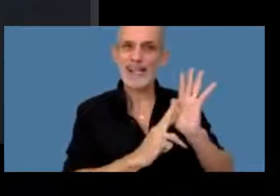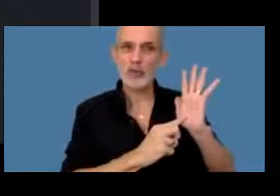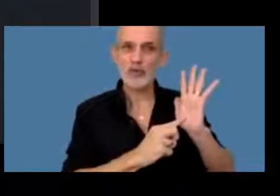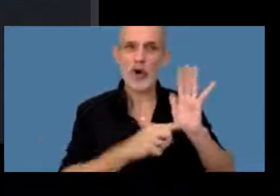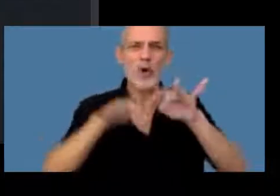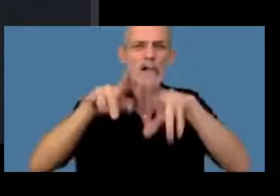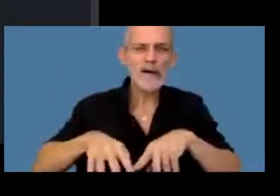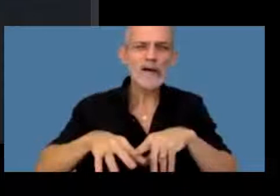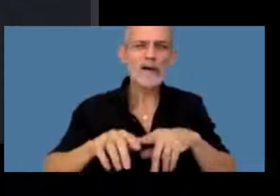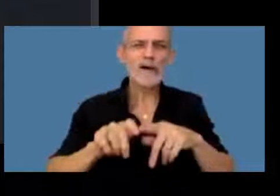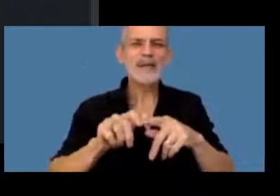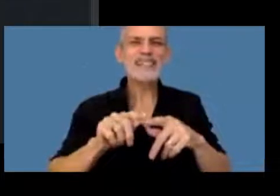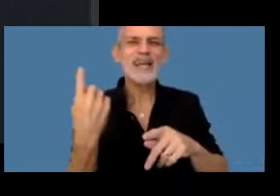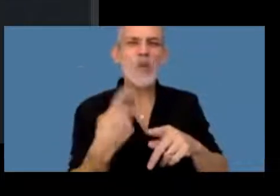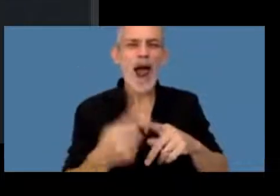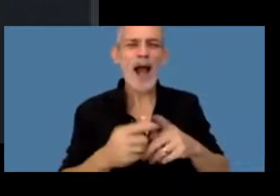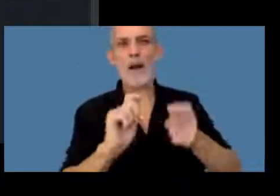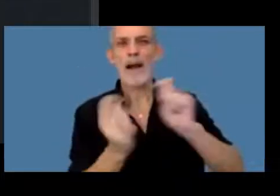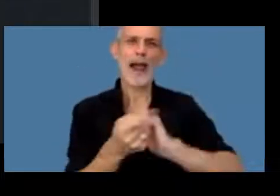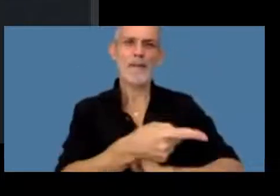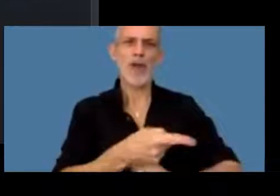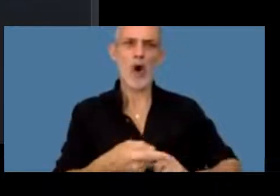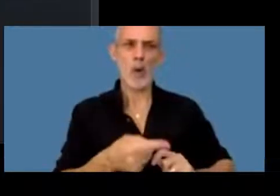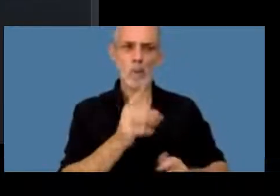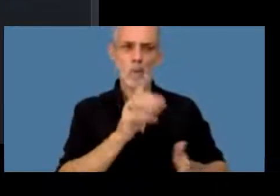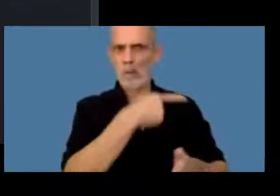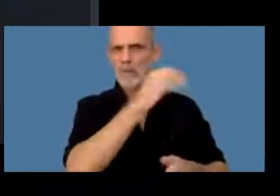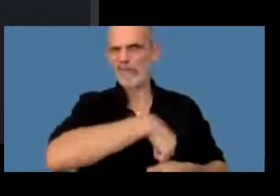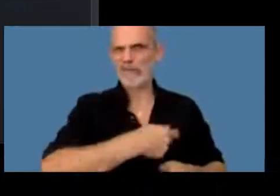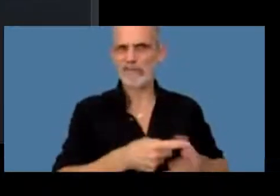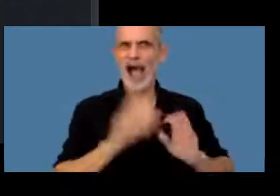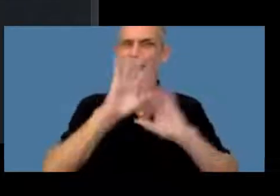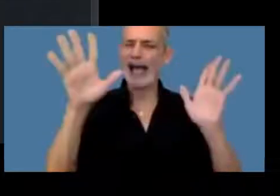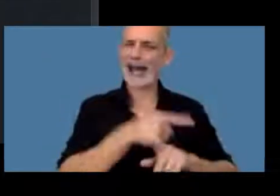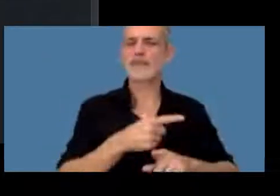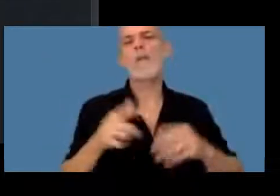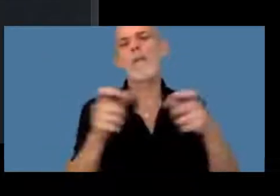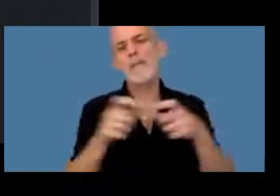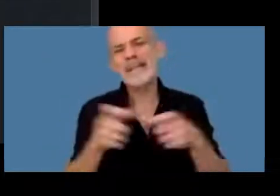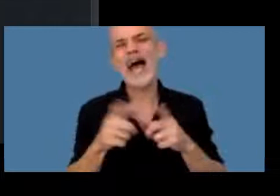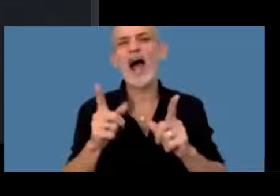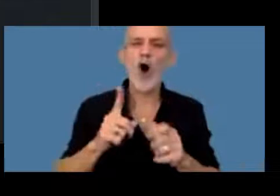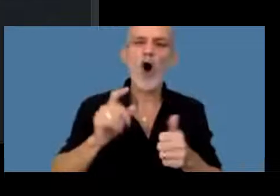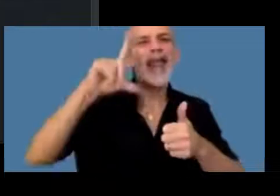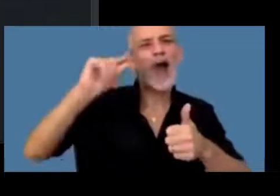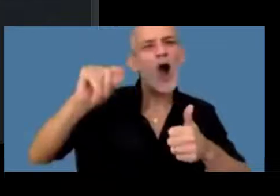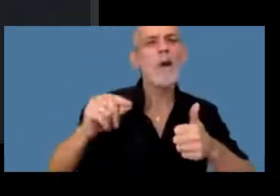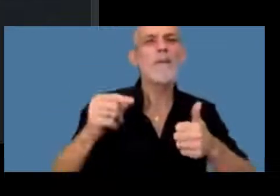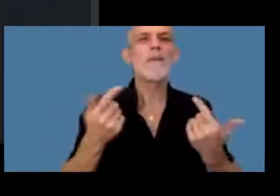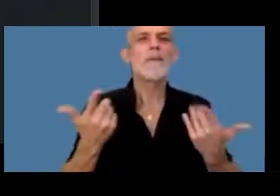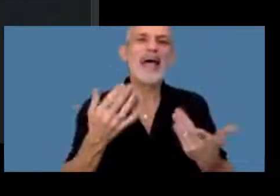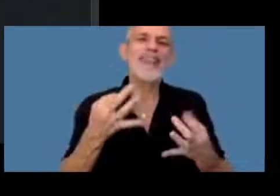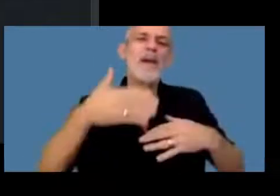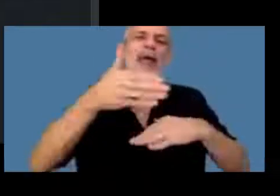¿no? Pues la agregó, digamos, ¿no? Diciendo, aclaró que el pago en especie no era un pago que debería limitarse porque no